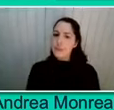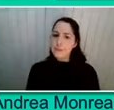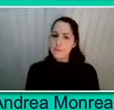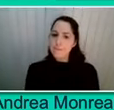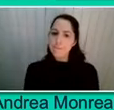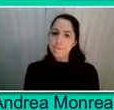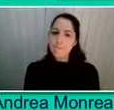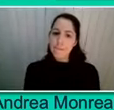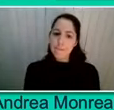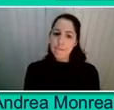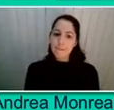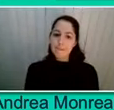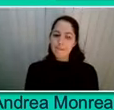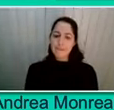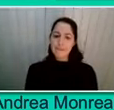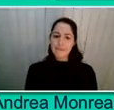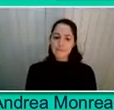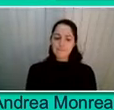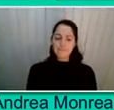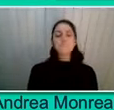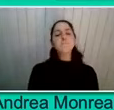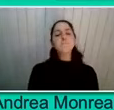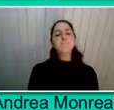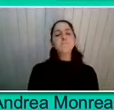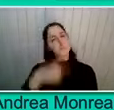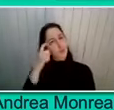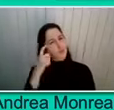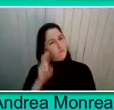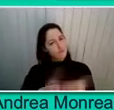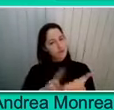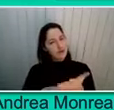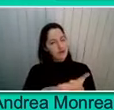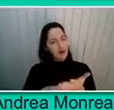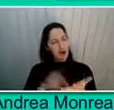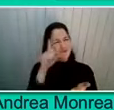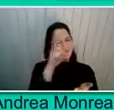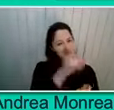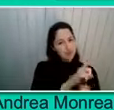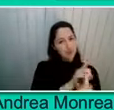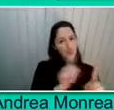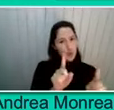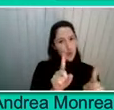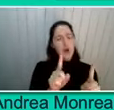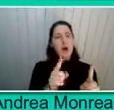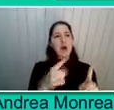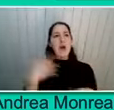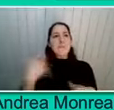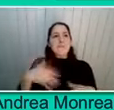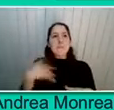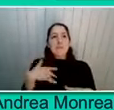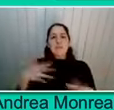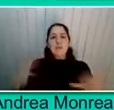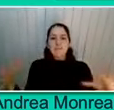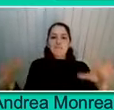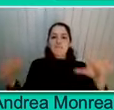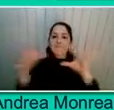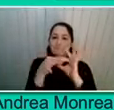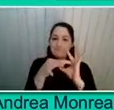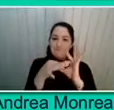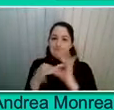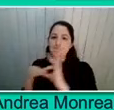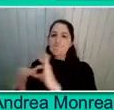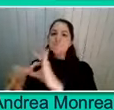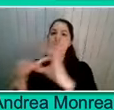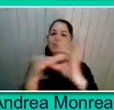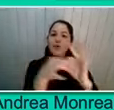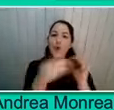Yo creo que lo más destacable, en realidad, más que las dificultades, fue este nexo colaborativo que se ha generado, sobre todo entre los científicos,